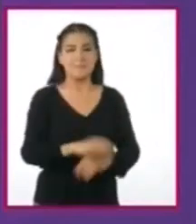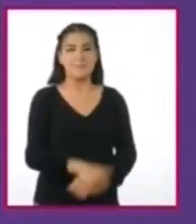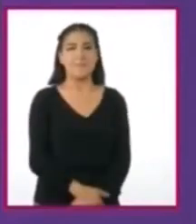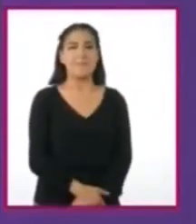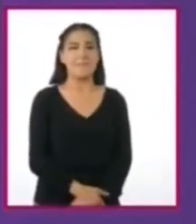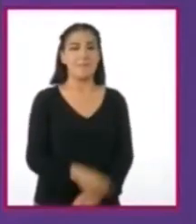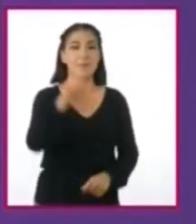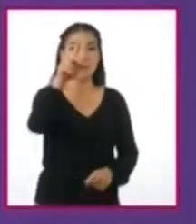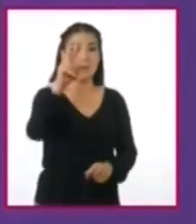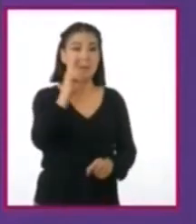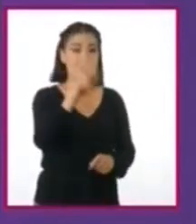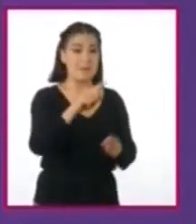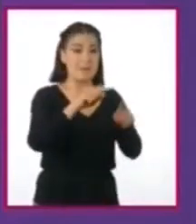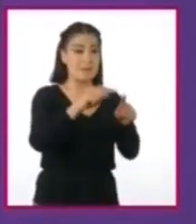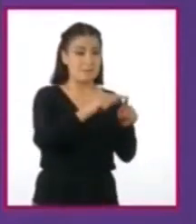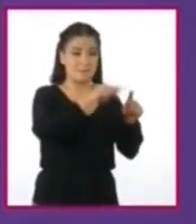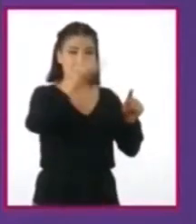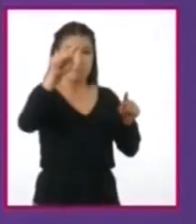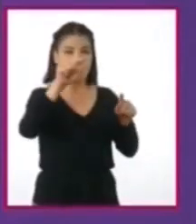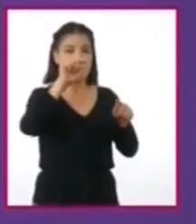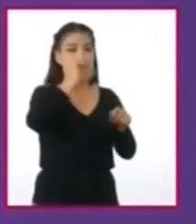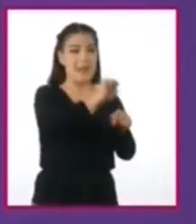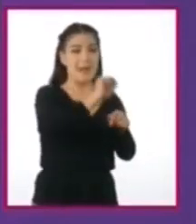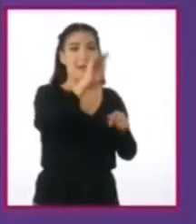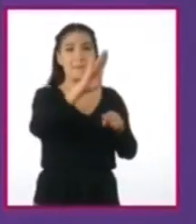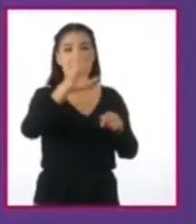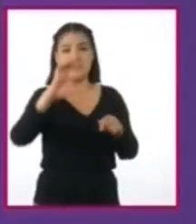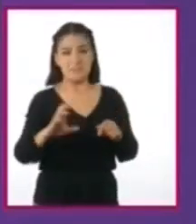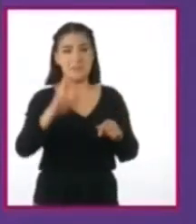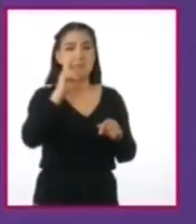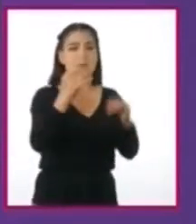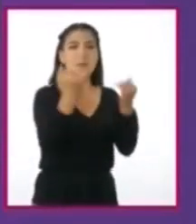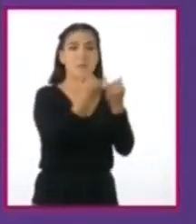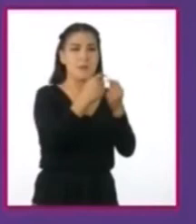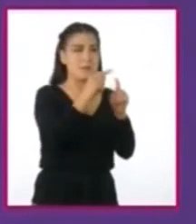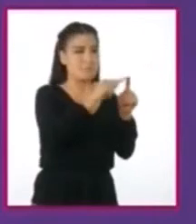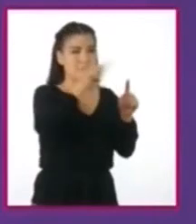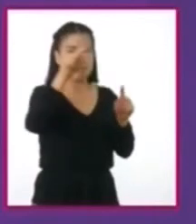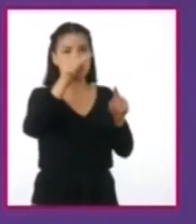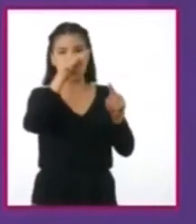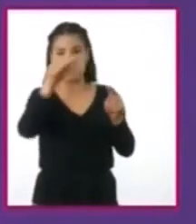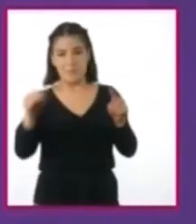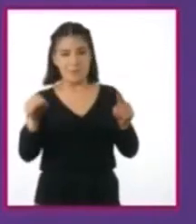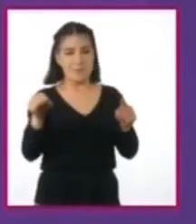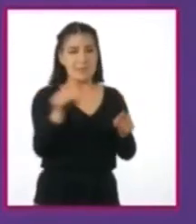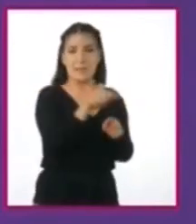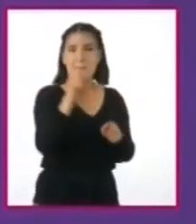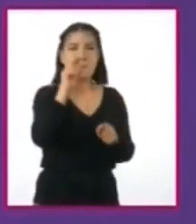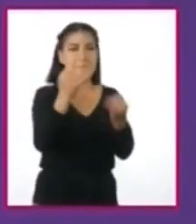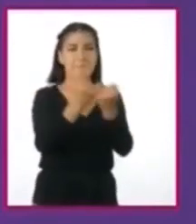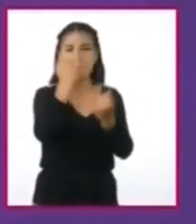Sobre cada lado del triángulo ABC se trazan triángulos equiláteros, así como se muestra.